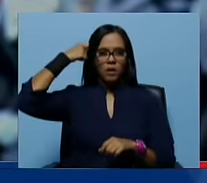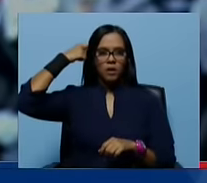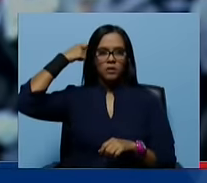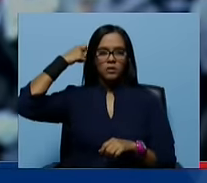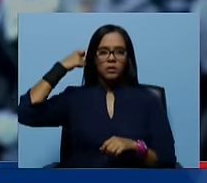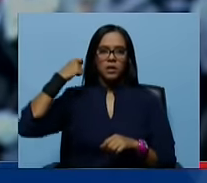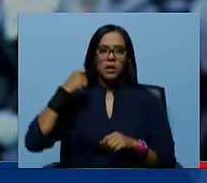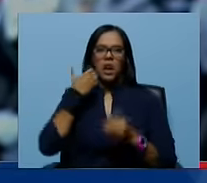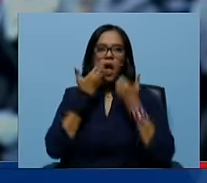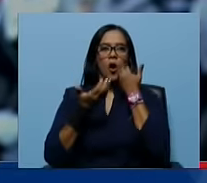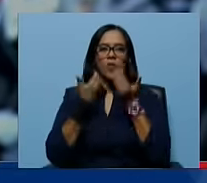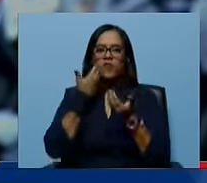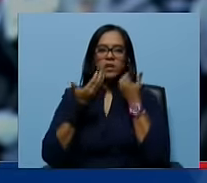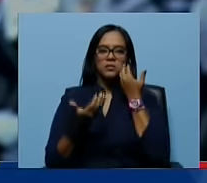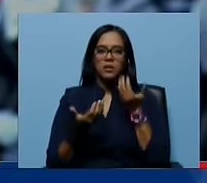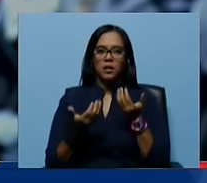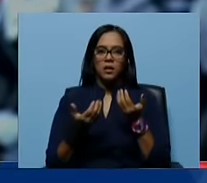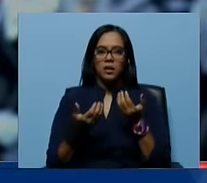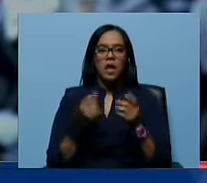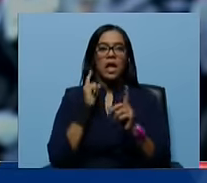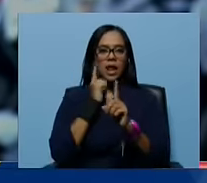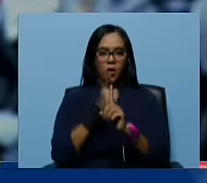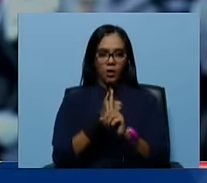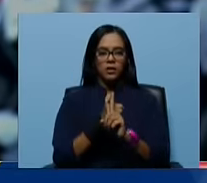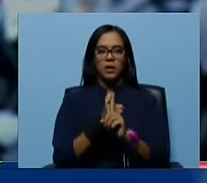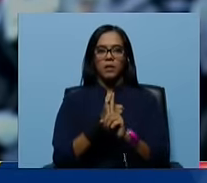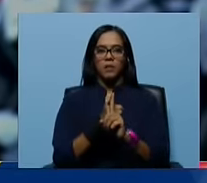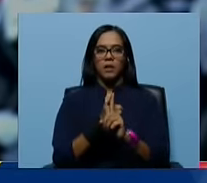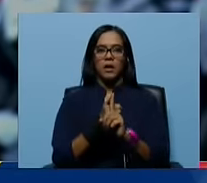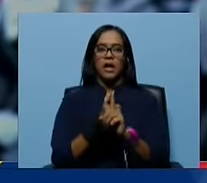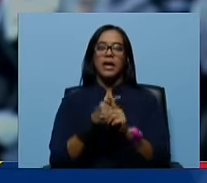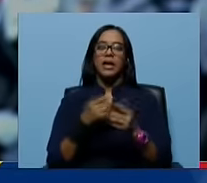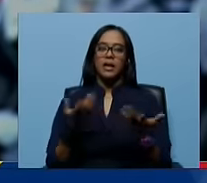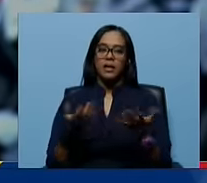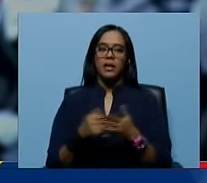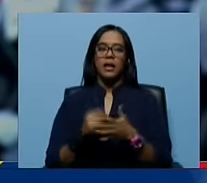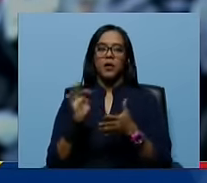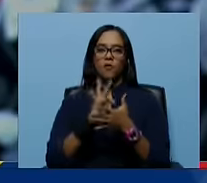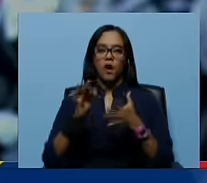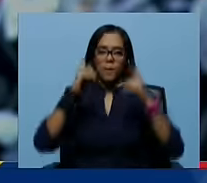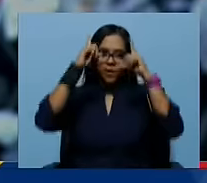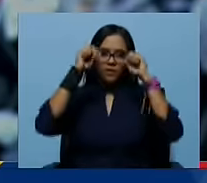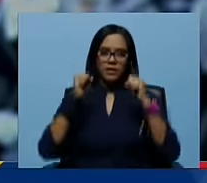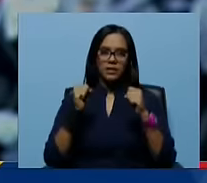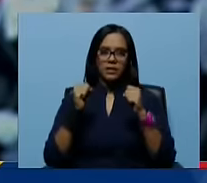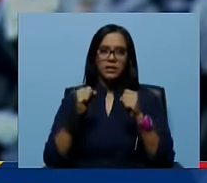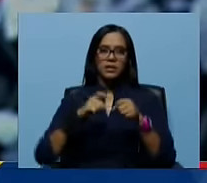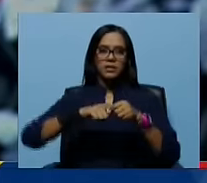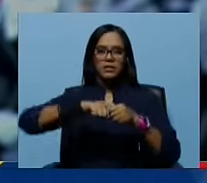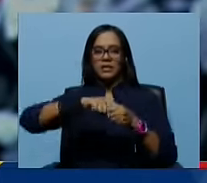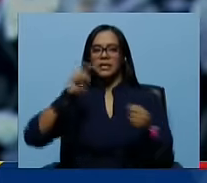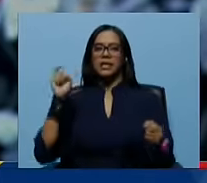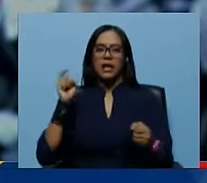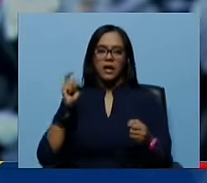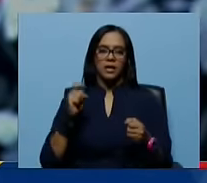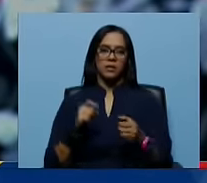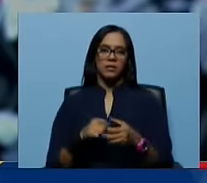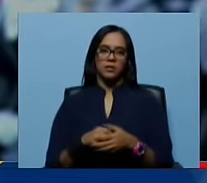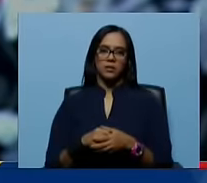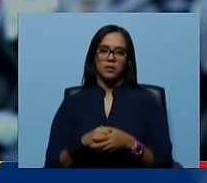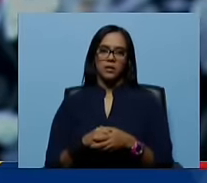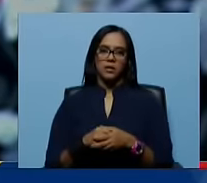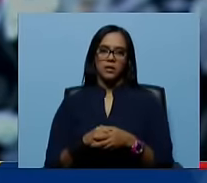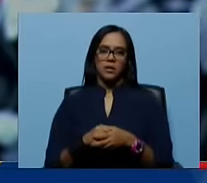Y las ofensas. El objetivo era que los funcionarios profesionales se salieran